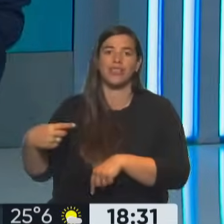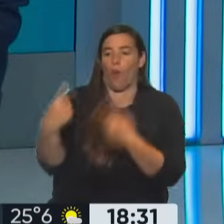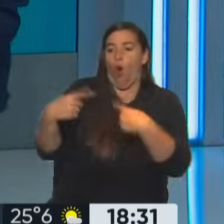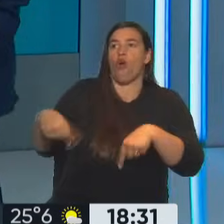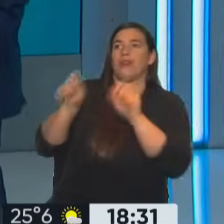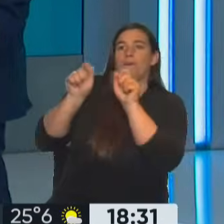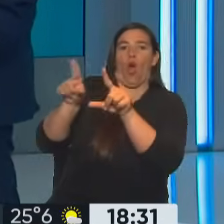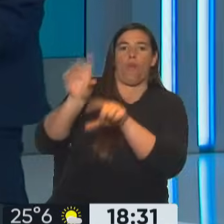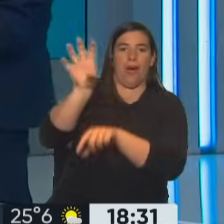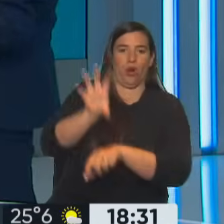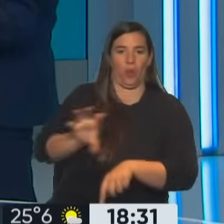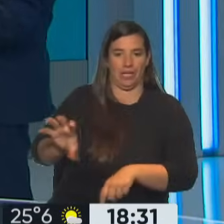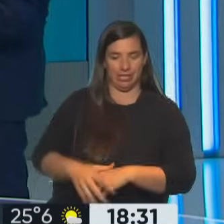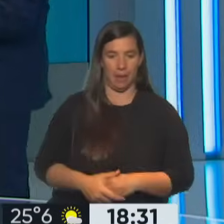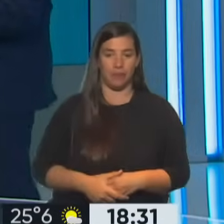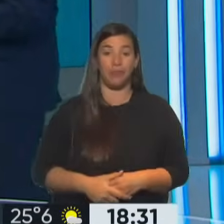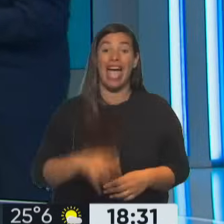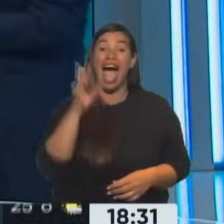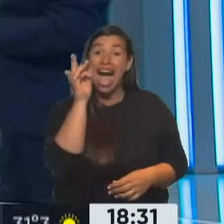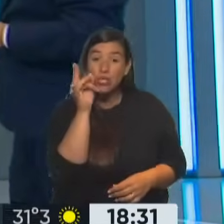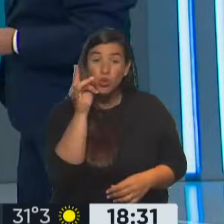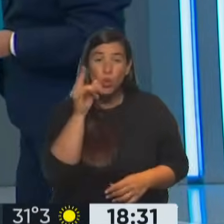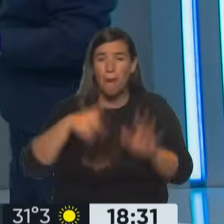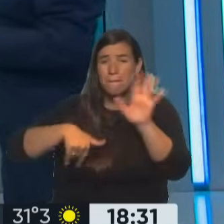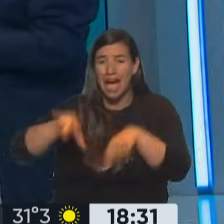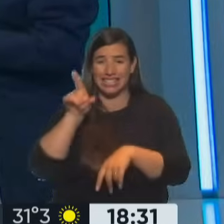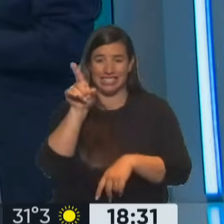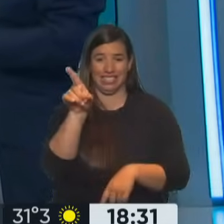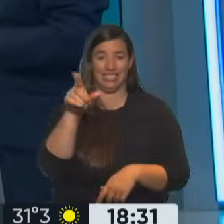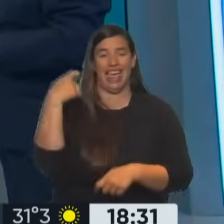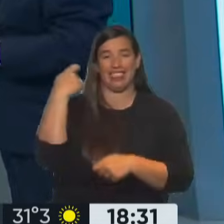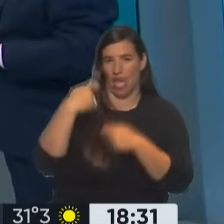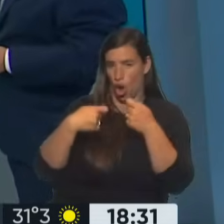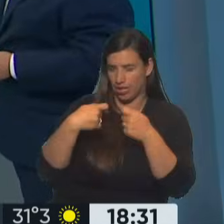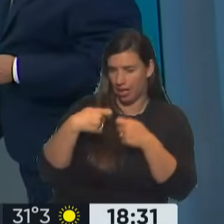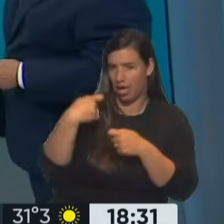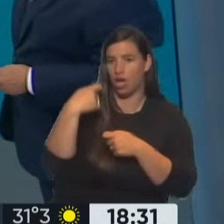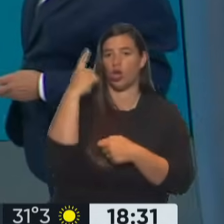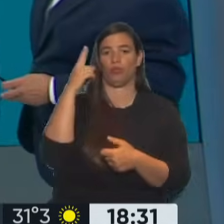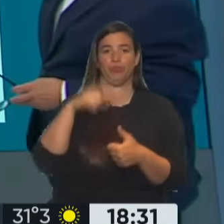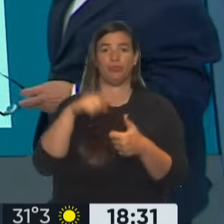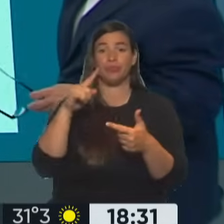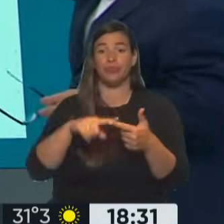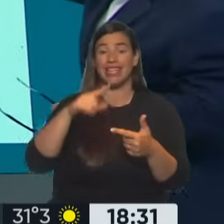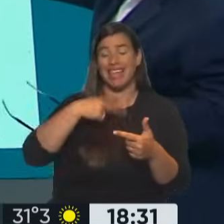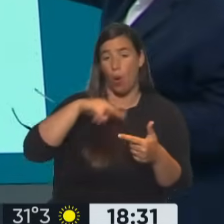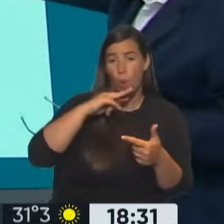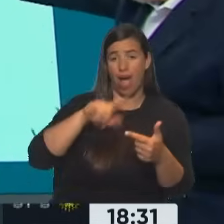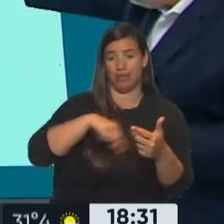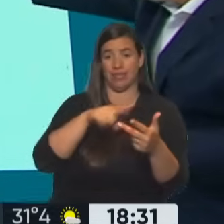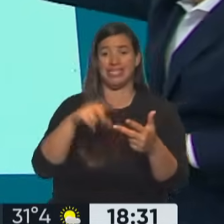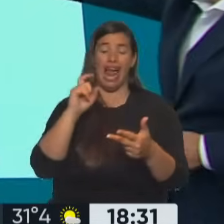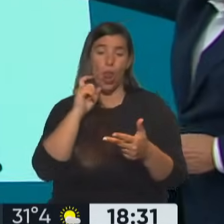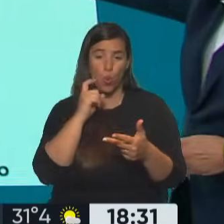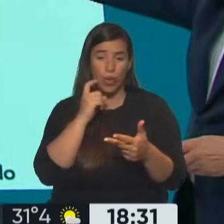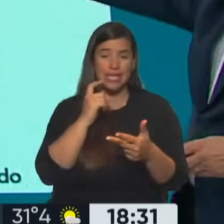azul... En las provincias es fundamentalmente acá. Santiago del Estero es esta alta de acá. San Juan y San Luis son estas.